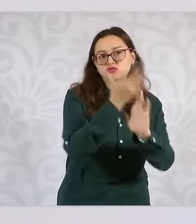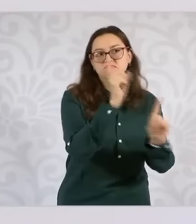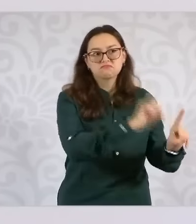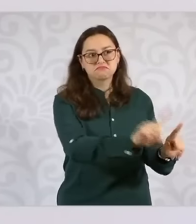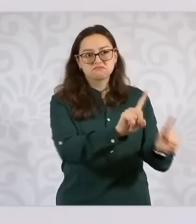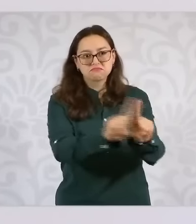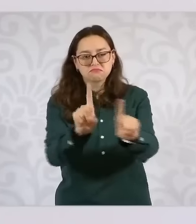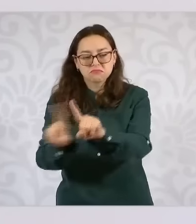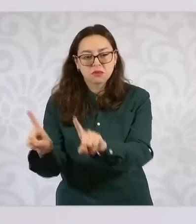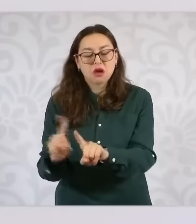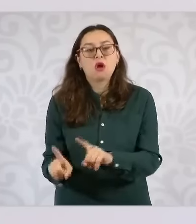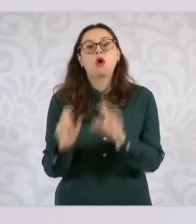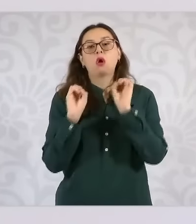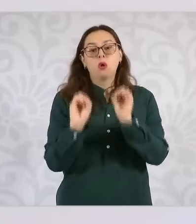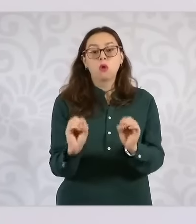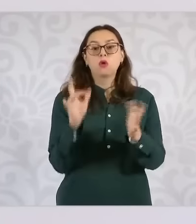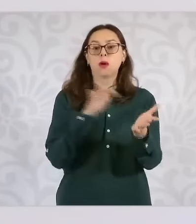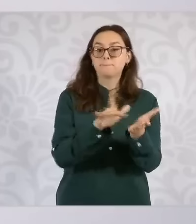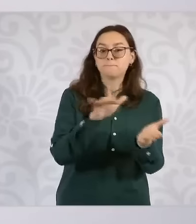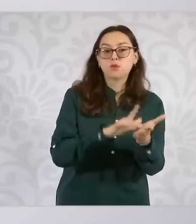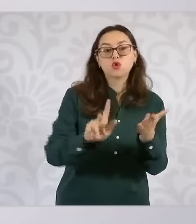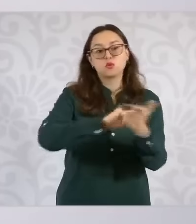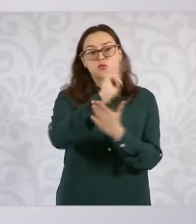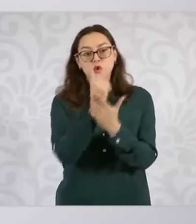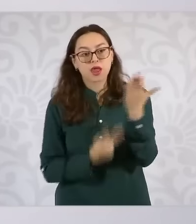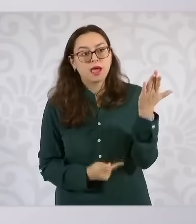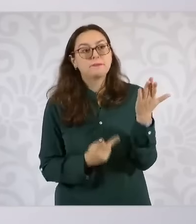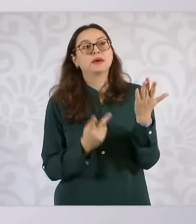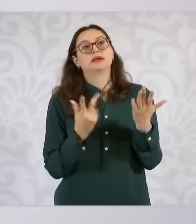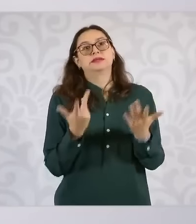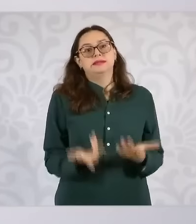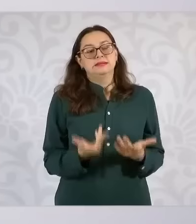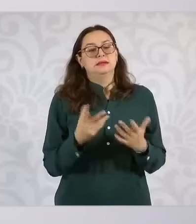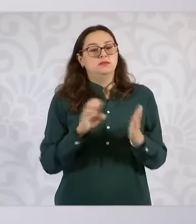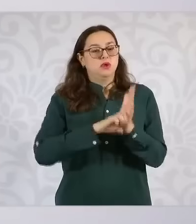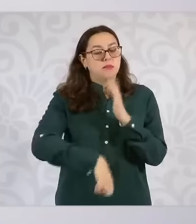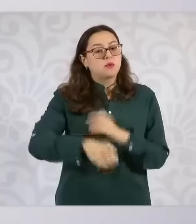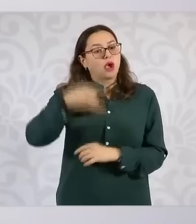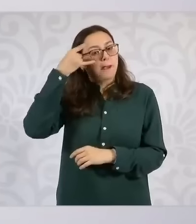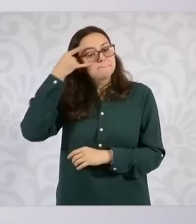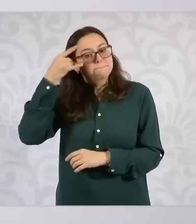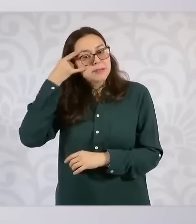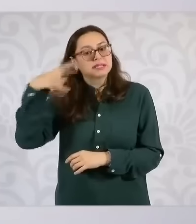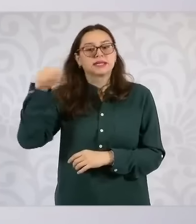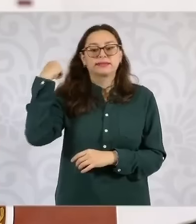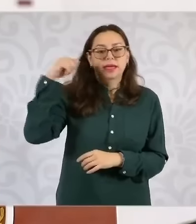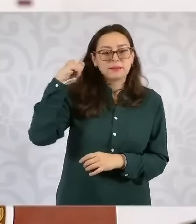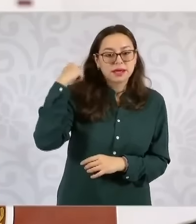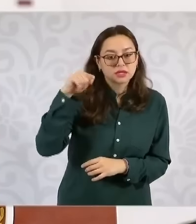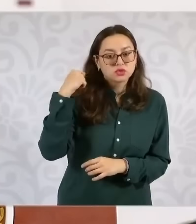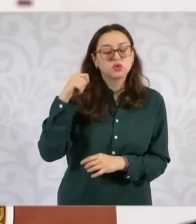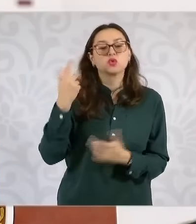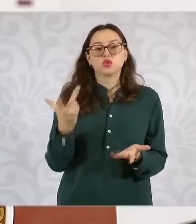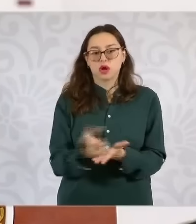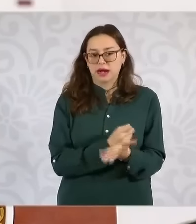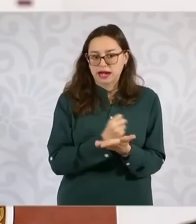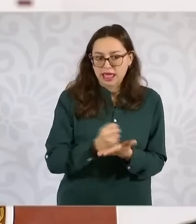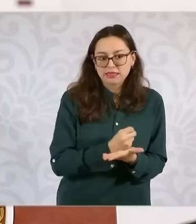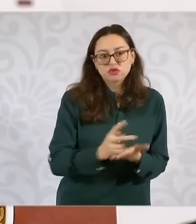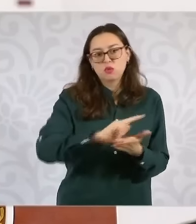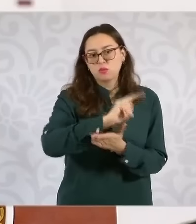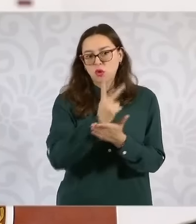también de apoyos a programas, como en el caso de Campeche y Tabasco, donde se va a apoyar el crédito a la palabra